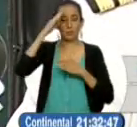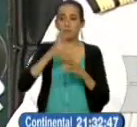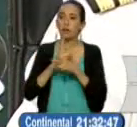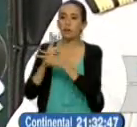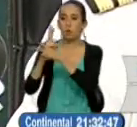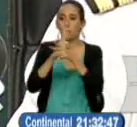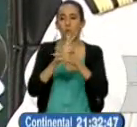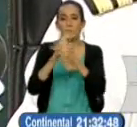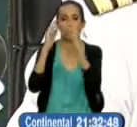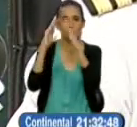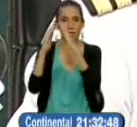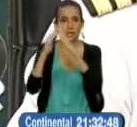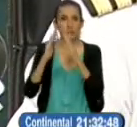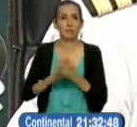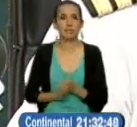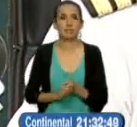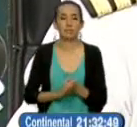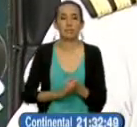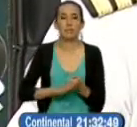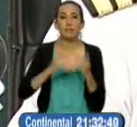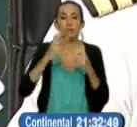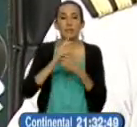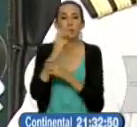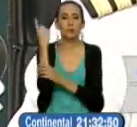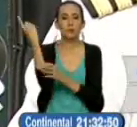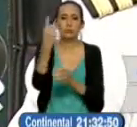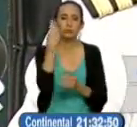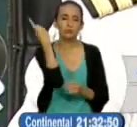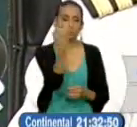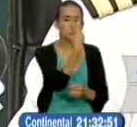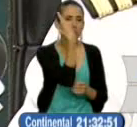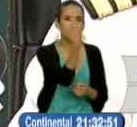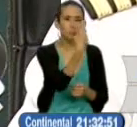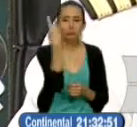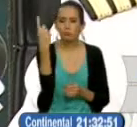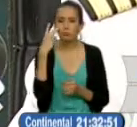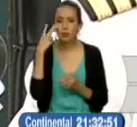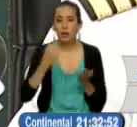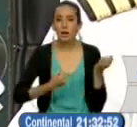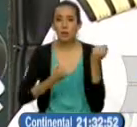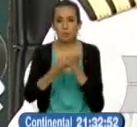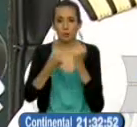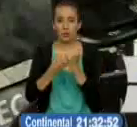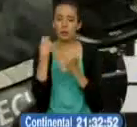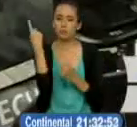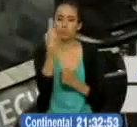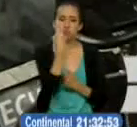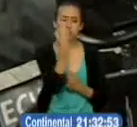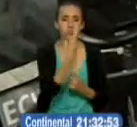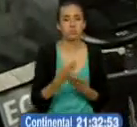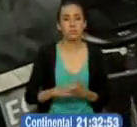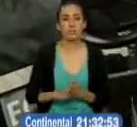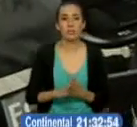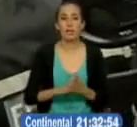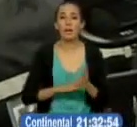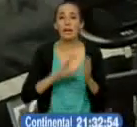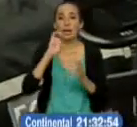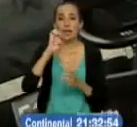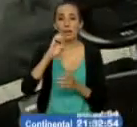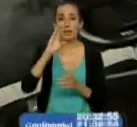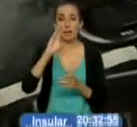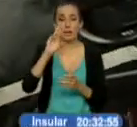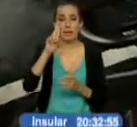Operaciones Navales proveerá de un helicóptero naval con tres nadadores de rescate. El Sistema Integrado de